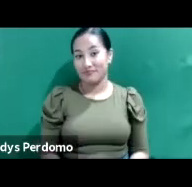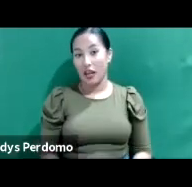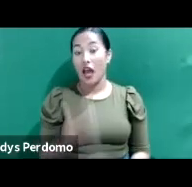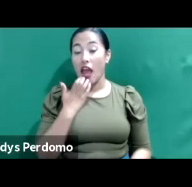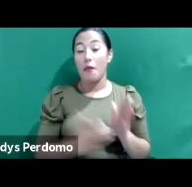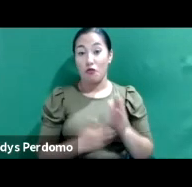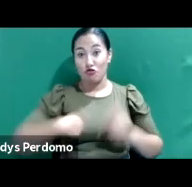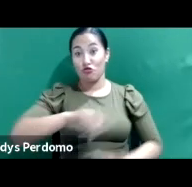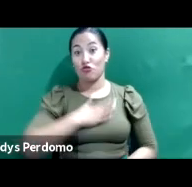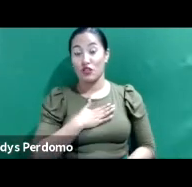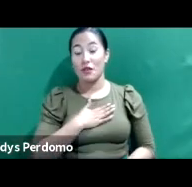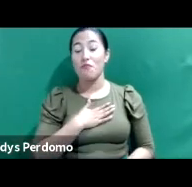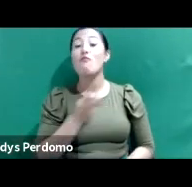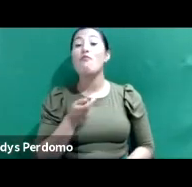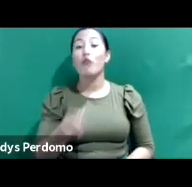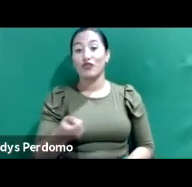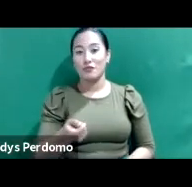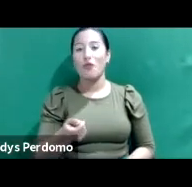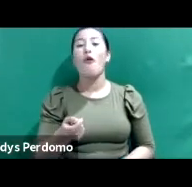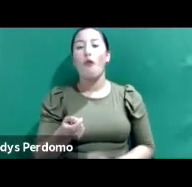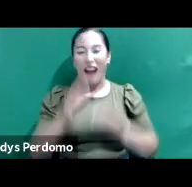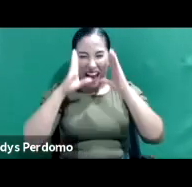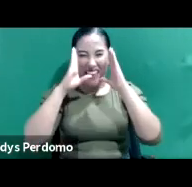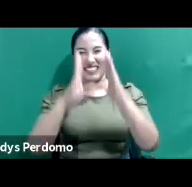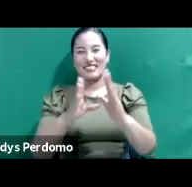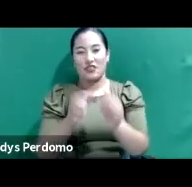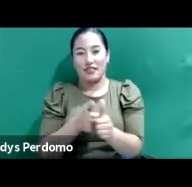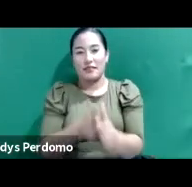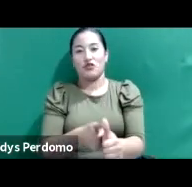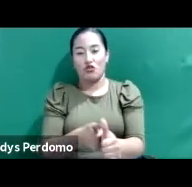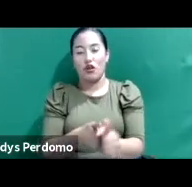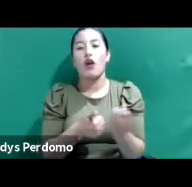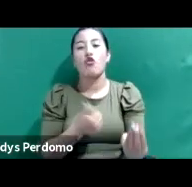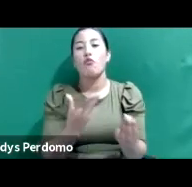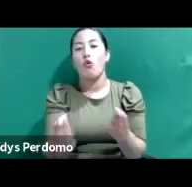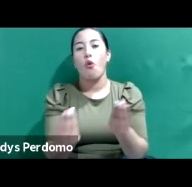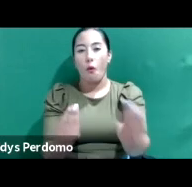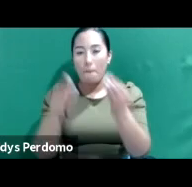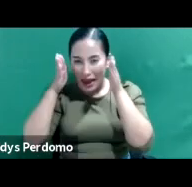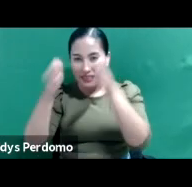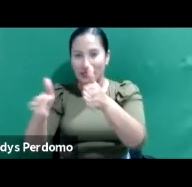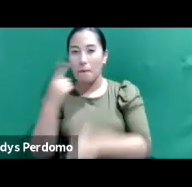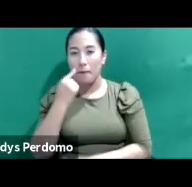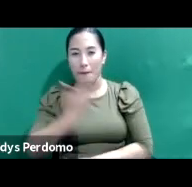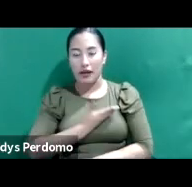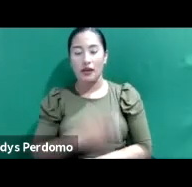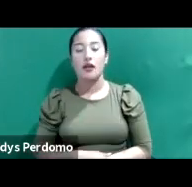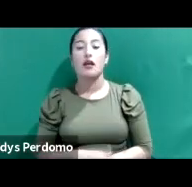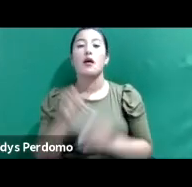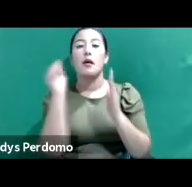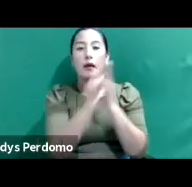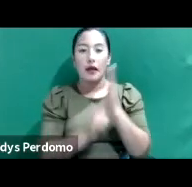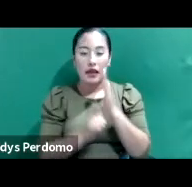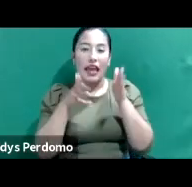dentro de poco unas intervenciones grupales que va dirigido para padres de familia, donde es un programa que se llama programa ACT, Educando Niños